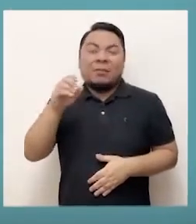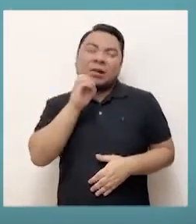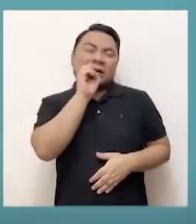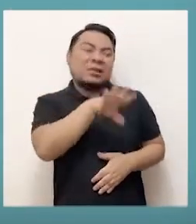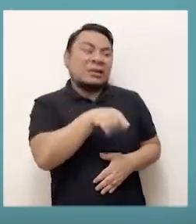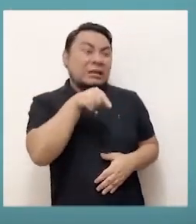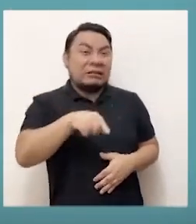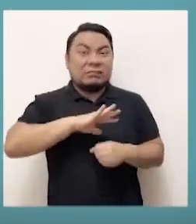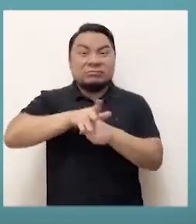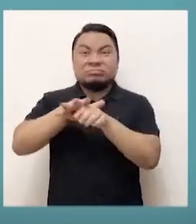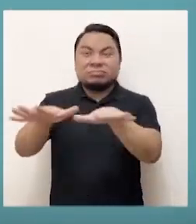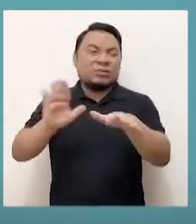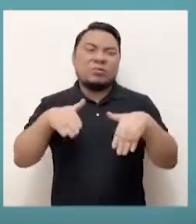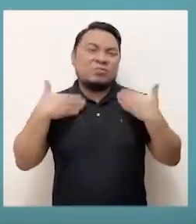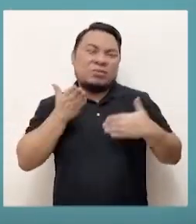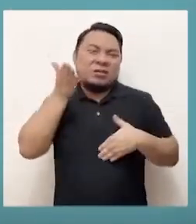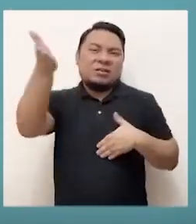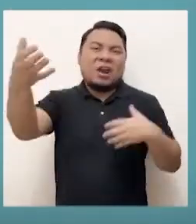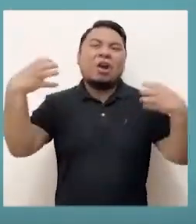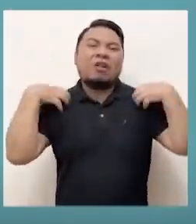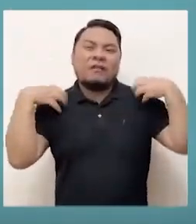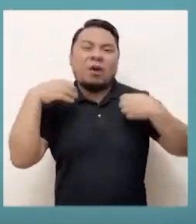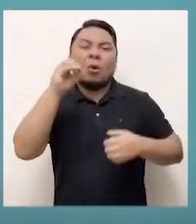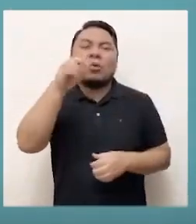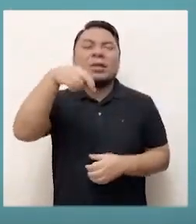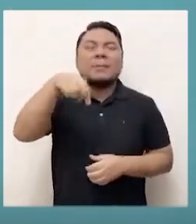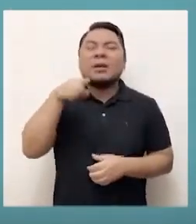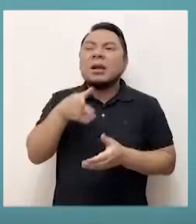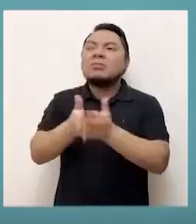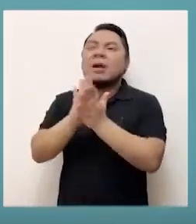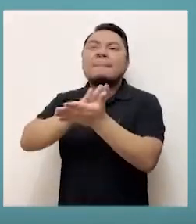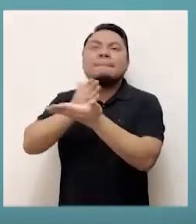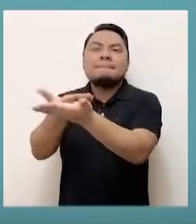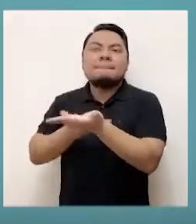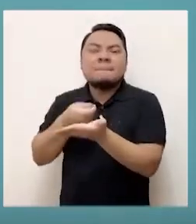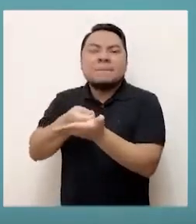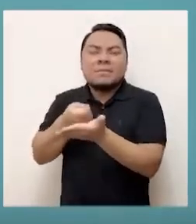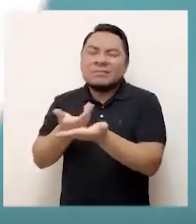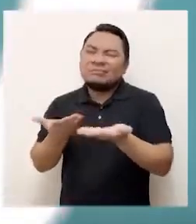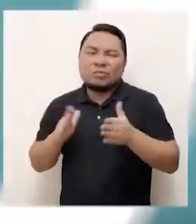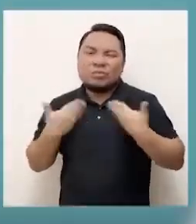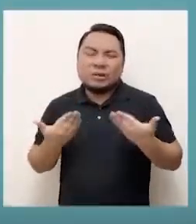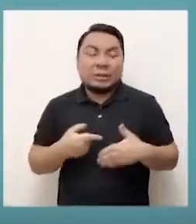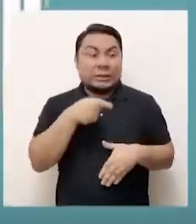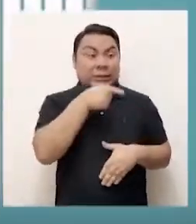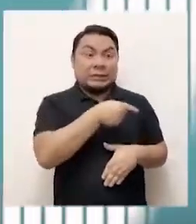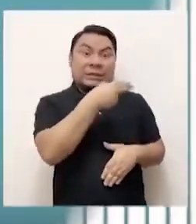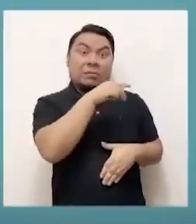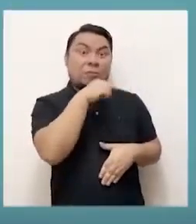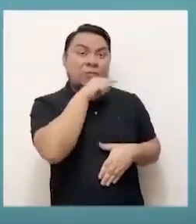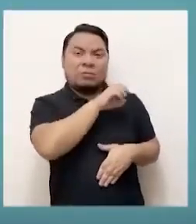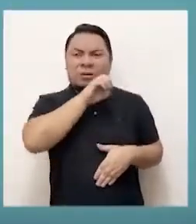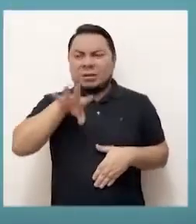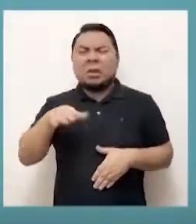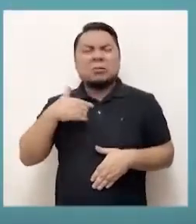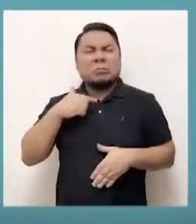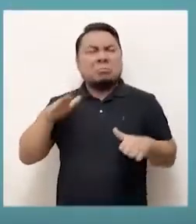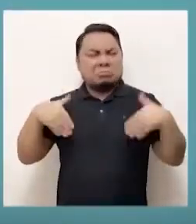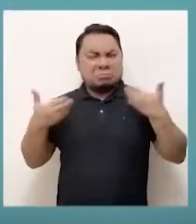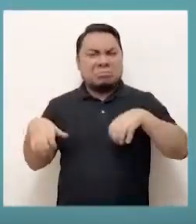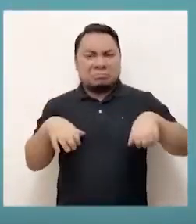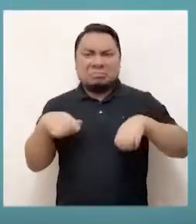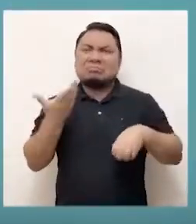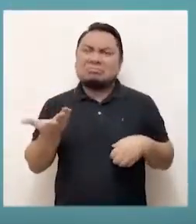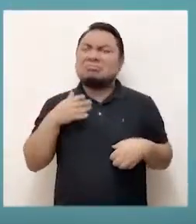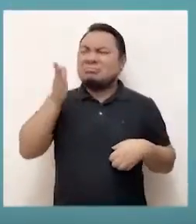Hilda que por la pandemia no puede ir a la ONP a pedir su boleta de pago. Hilda le cuenta que felizmente puede hacer ese